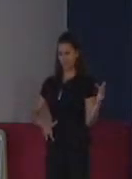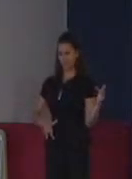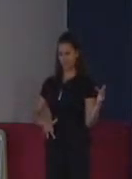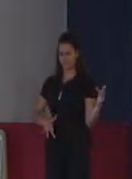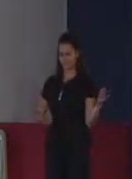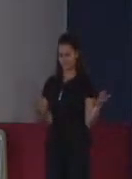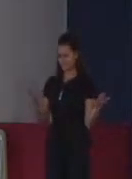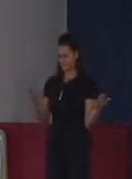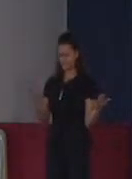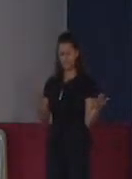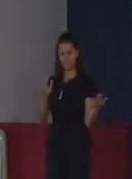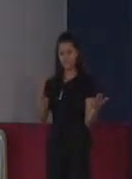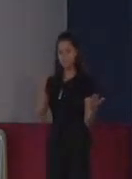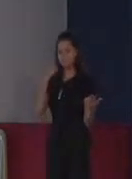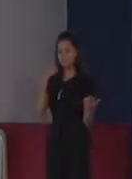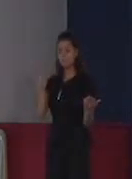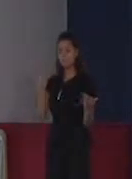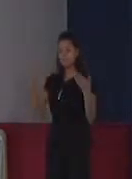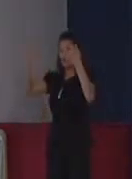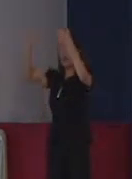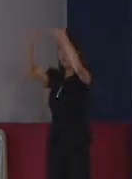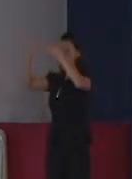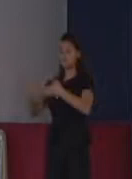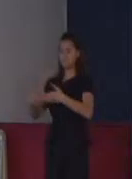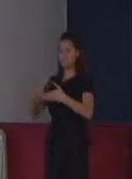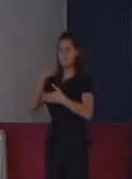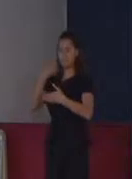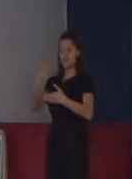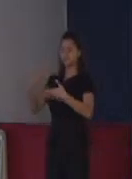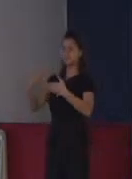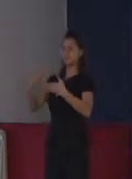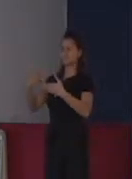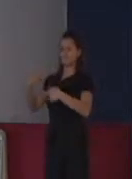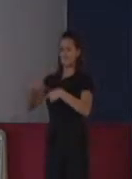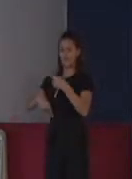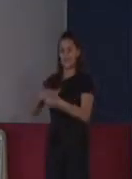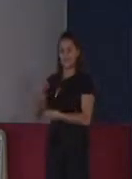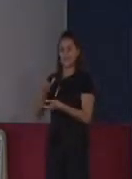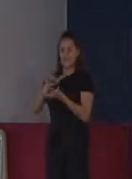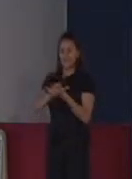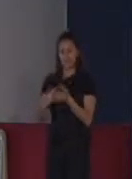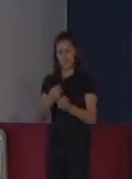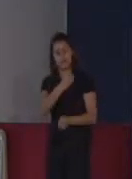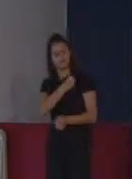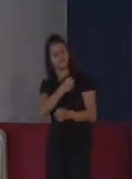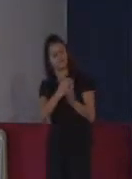barrera grandísima, ahí debemos empezar. Por eso cuando nos hacen este llamado de que empecemos